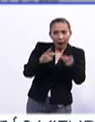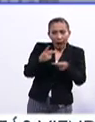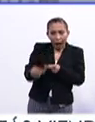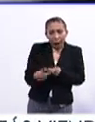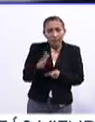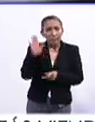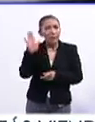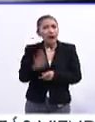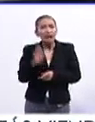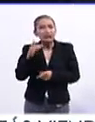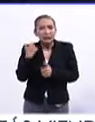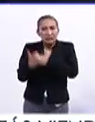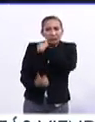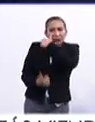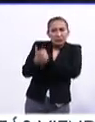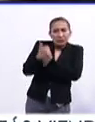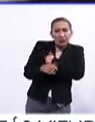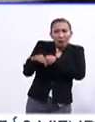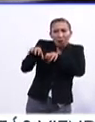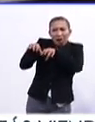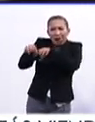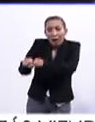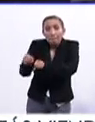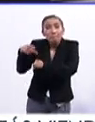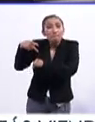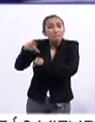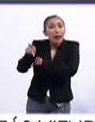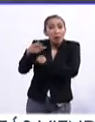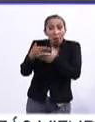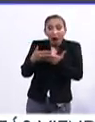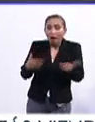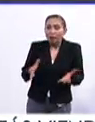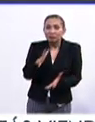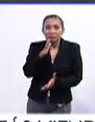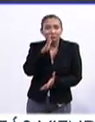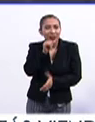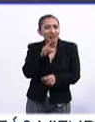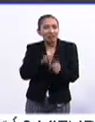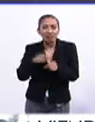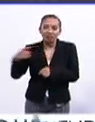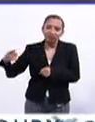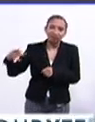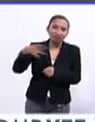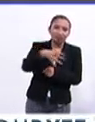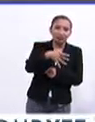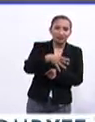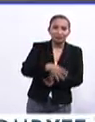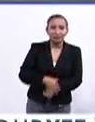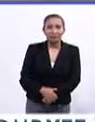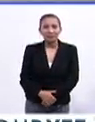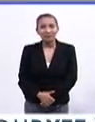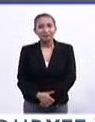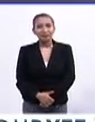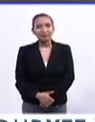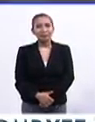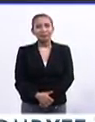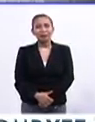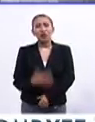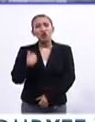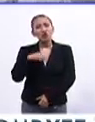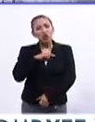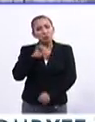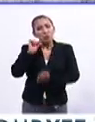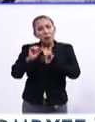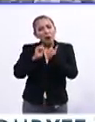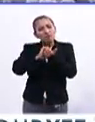pareciera una competencia por su conquista sin embargo hasta ahora la naturaleza nos sigue ganando aunque nos